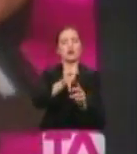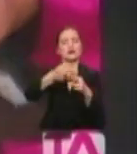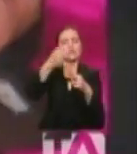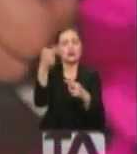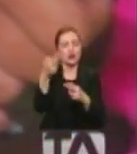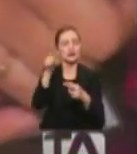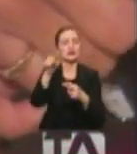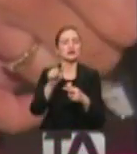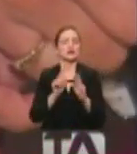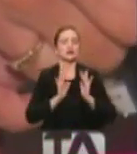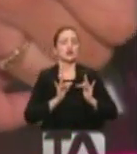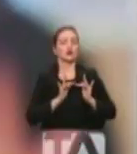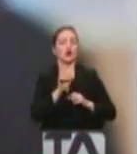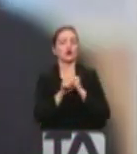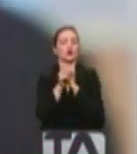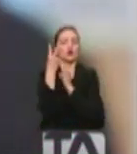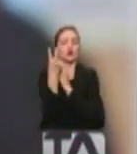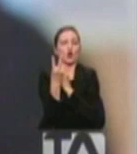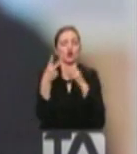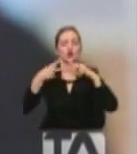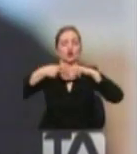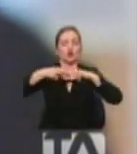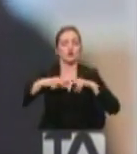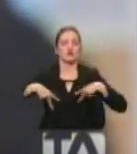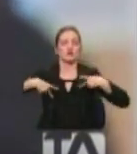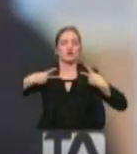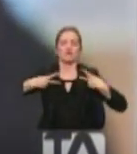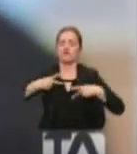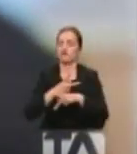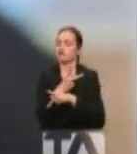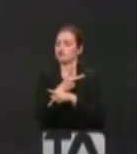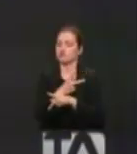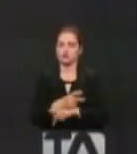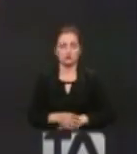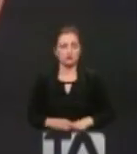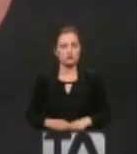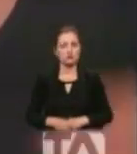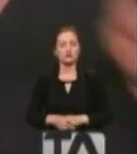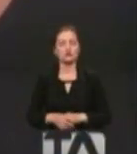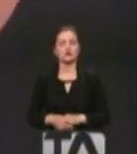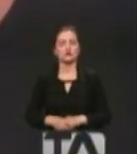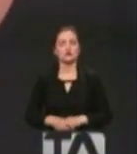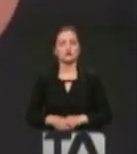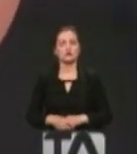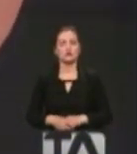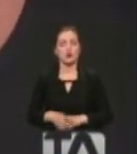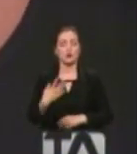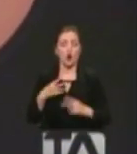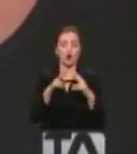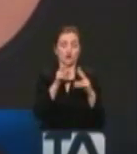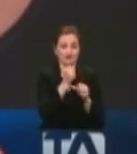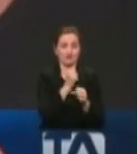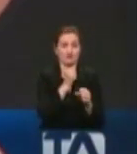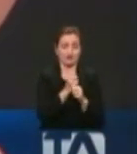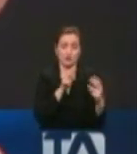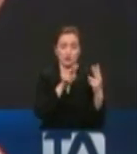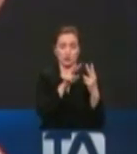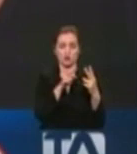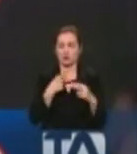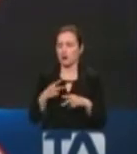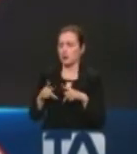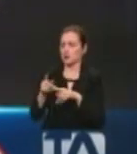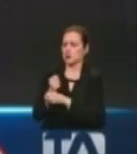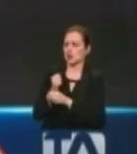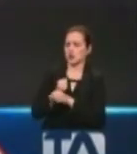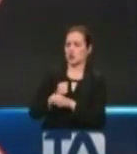sostuvo 2 años de relación. Dice que su vida se convirtió en un infierno. Me conoció trabajando, pero sin embargo no me permite